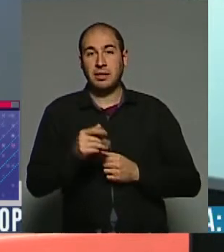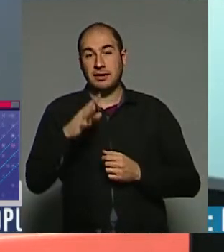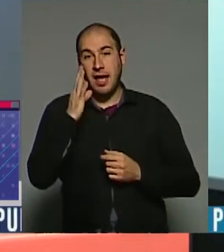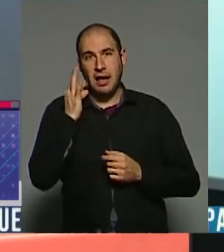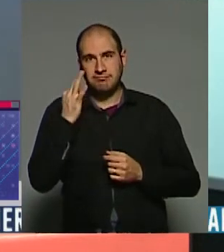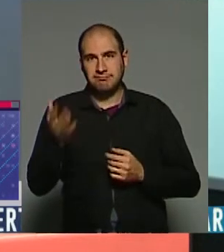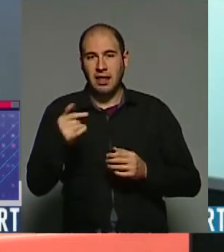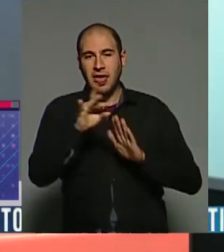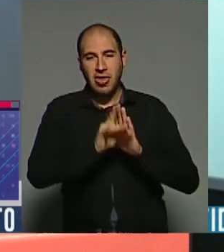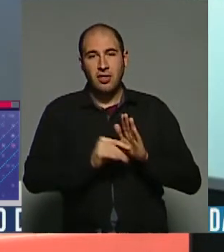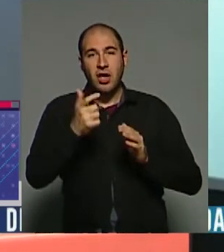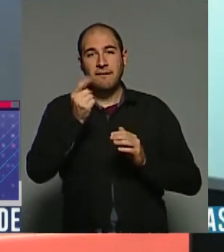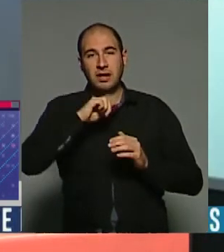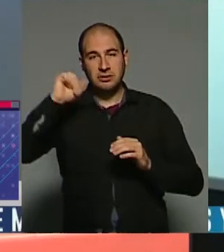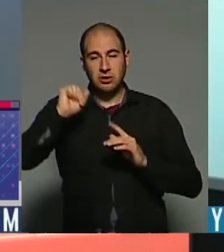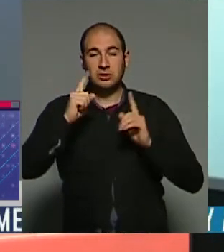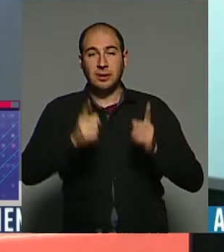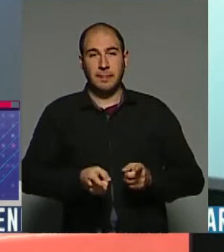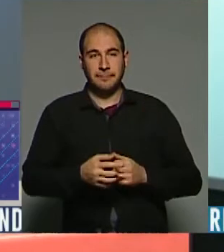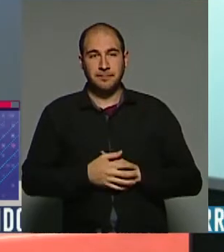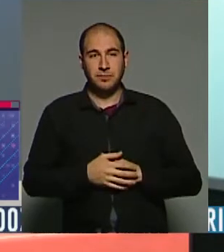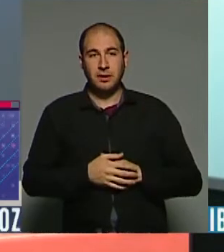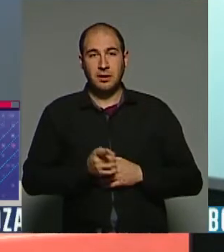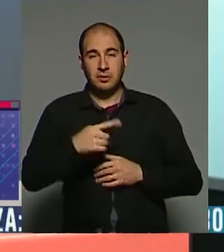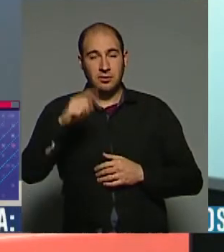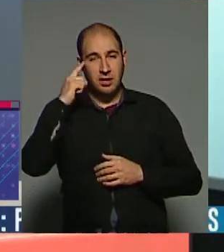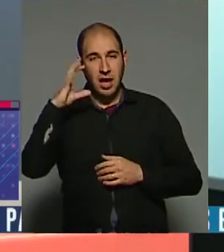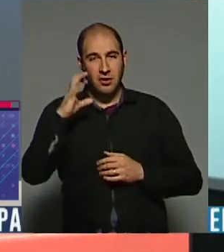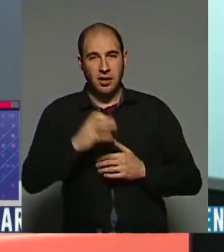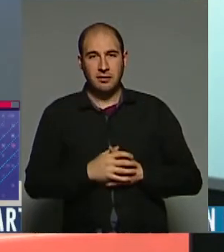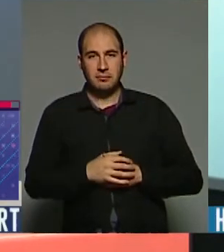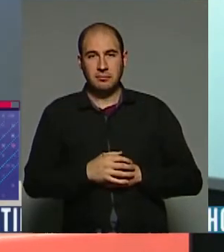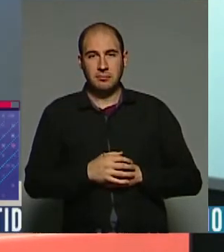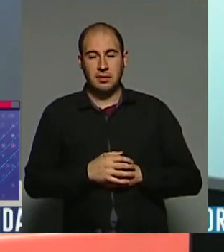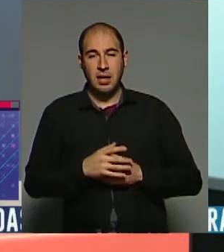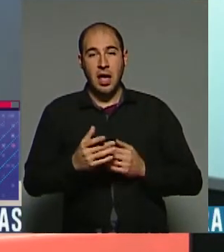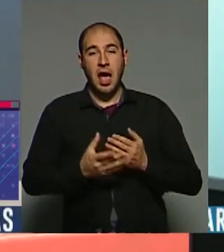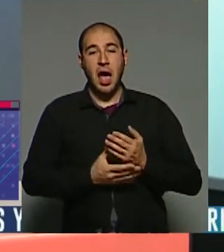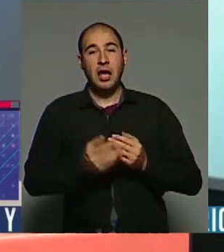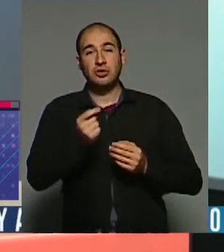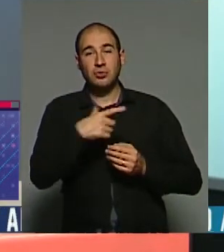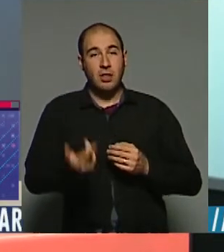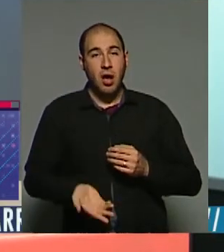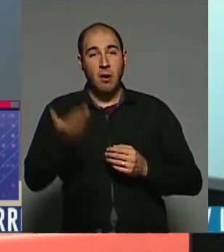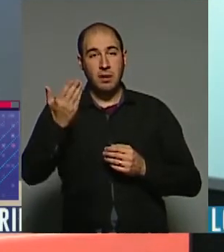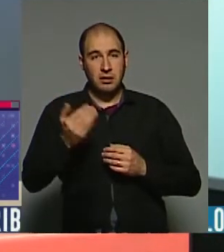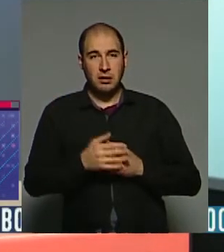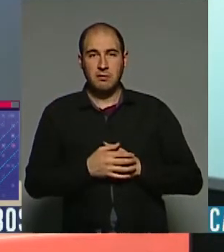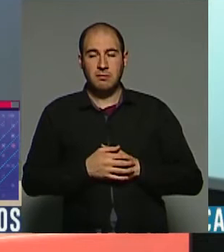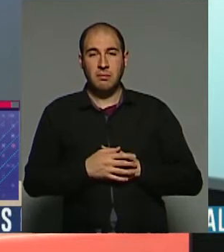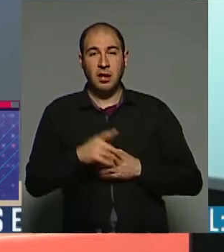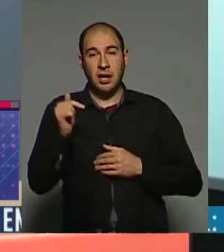se tengan en cuenta los datos de la inflación y sobre todo también tener bien presente que los ajustes salariales, las subas